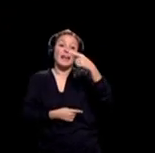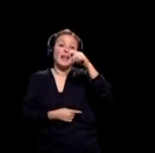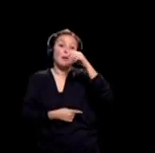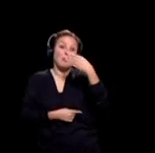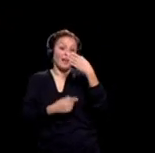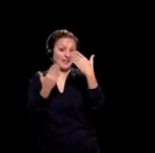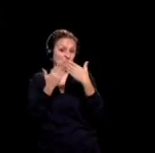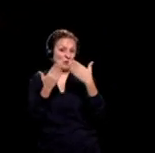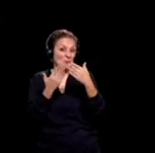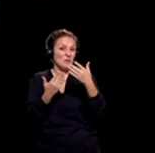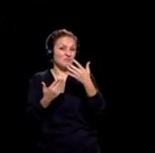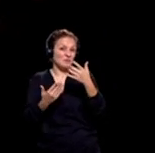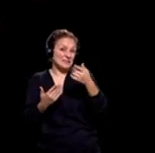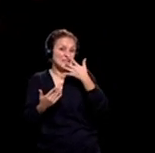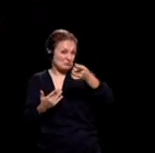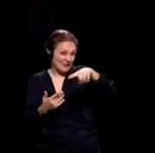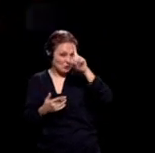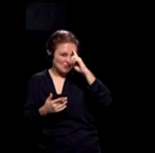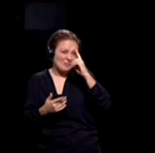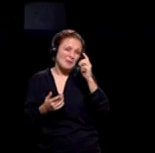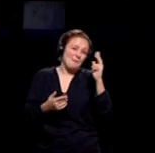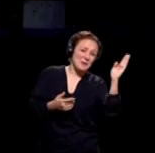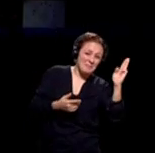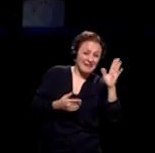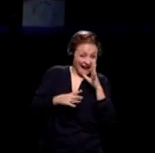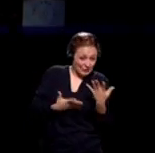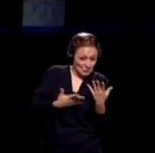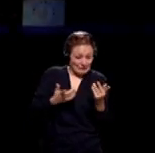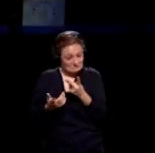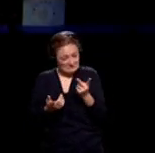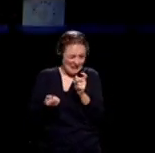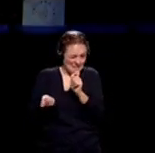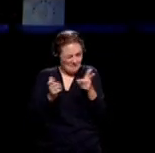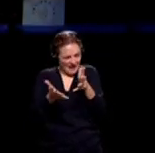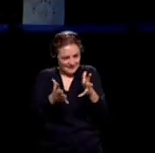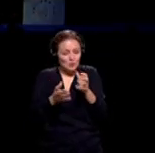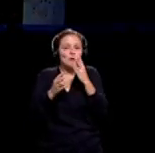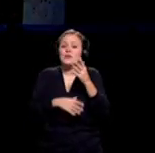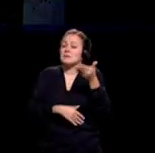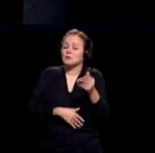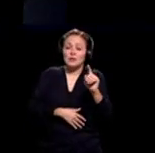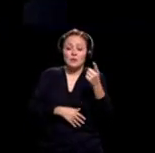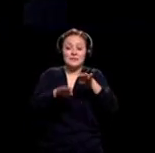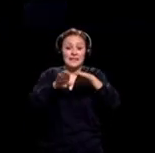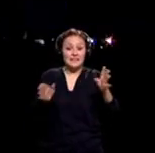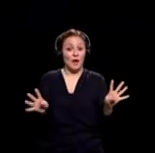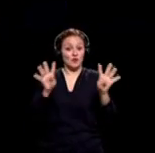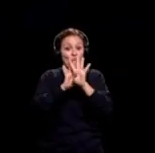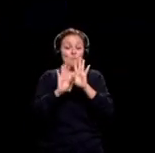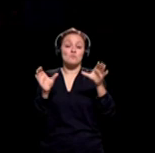Todo va por etapas, suele ir por etapas porque ellos así lo deciden. Los Rebeldes, Carnaval 2023.